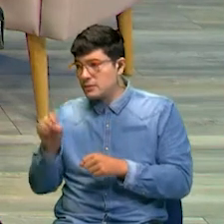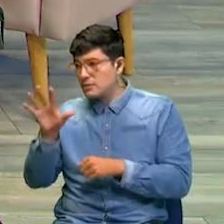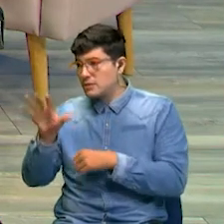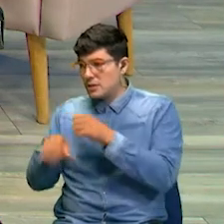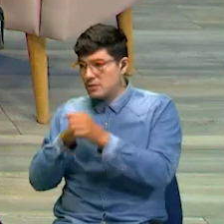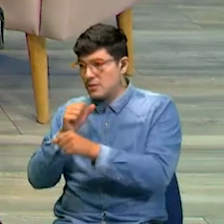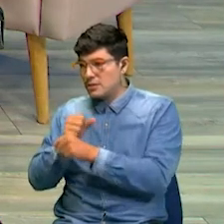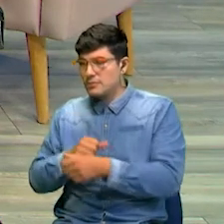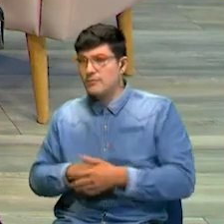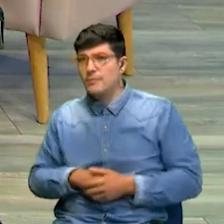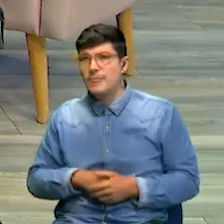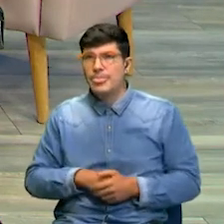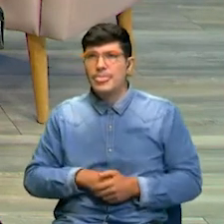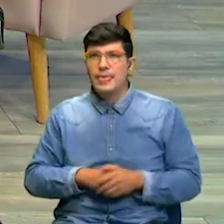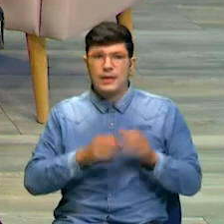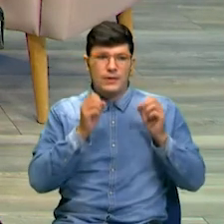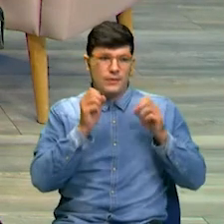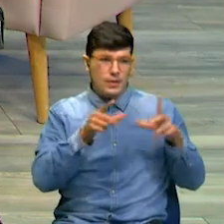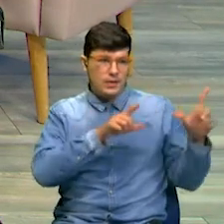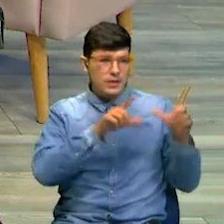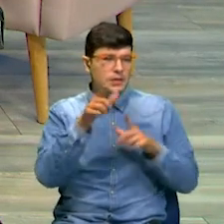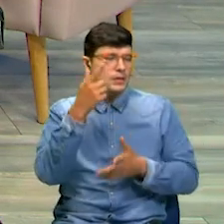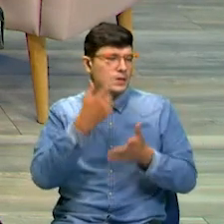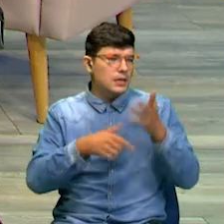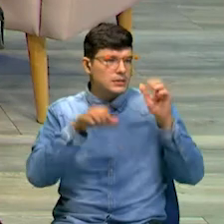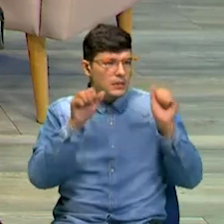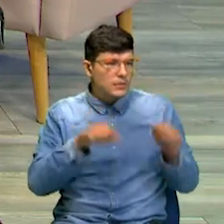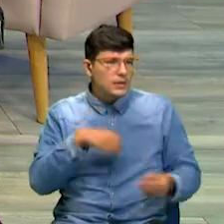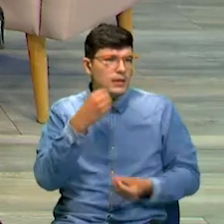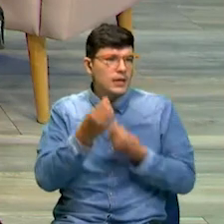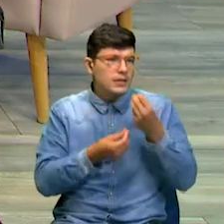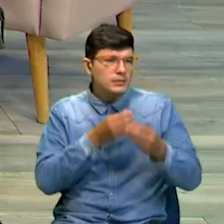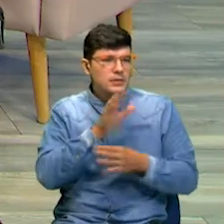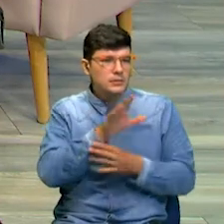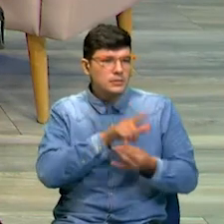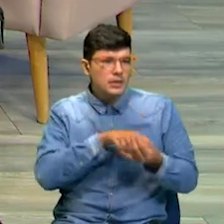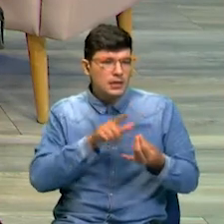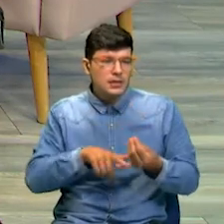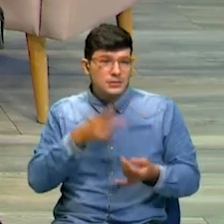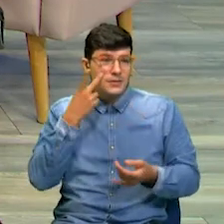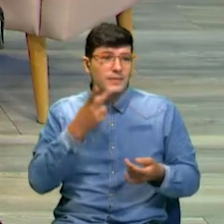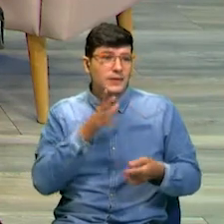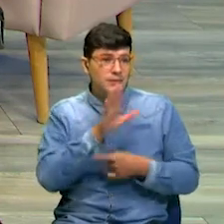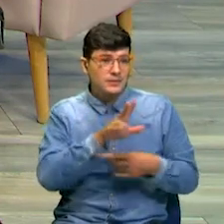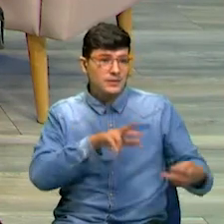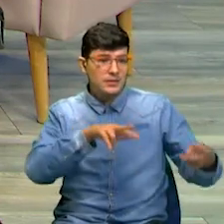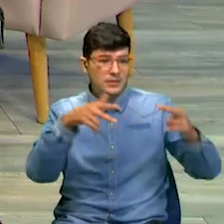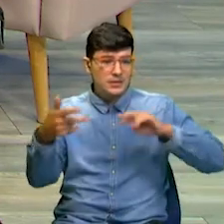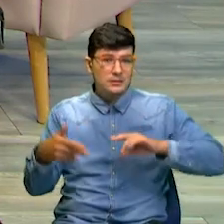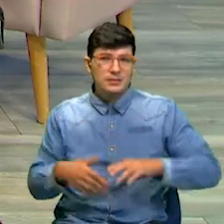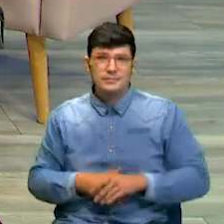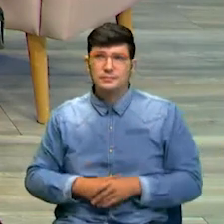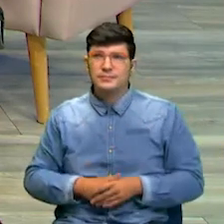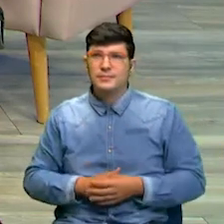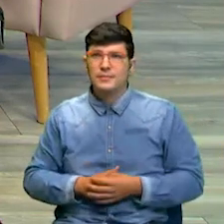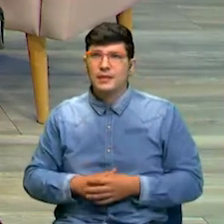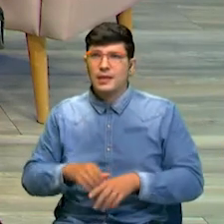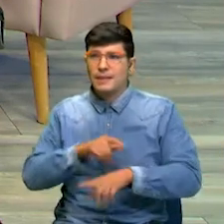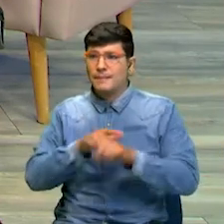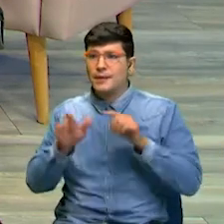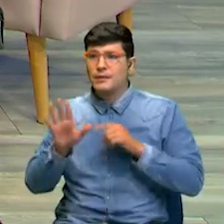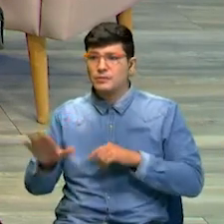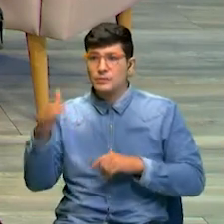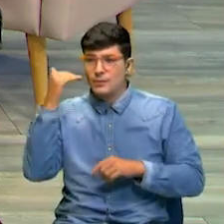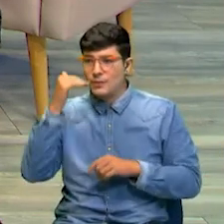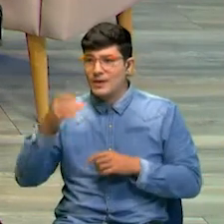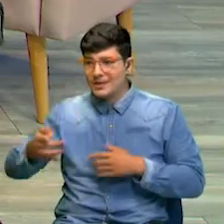5. Ok, bueno, ¿qué se puede hacer en este caso? Mire, esto es al revés, ¿no? Sí. Pero la señora está cumpliendo.